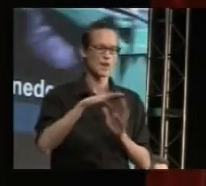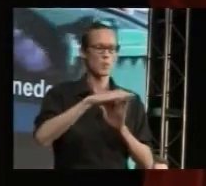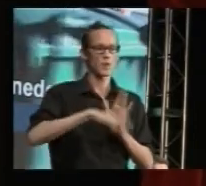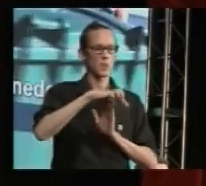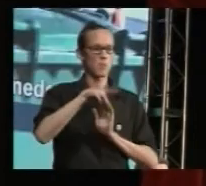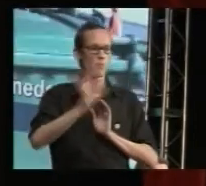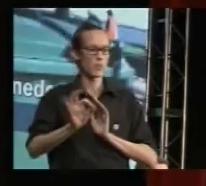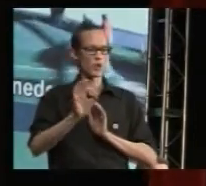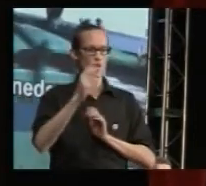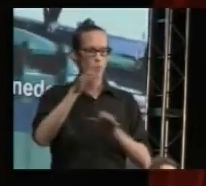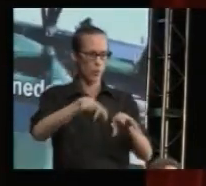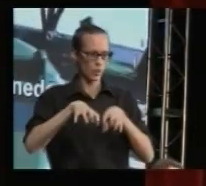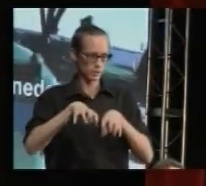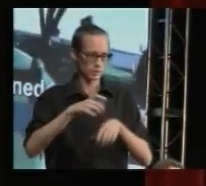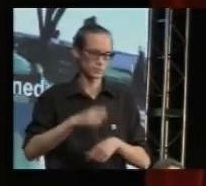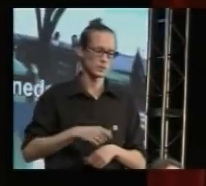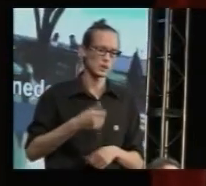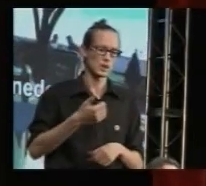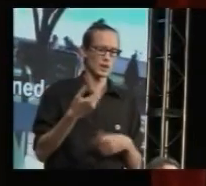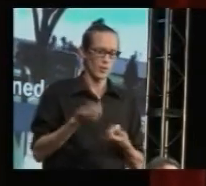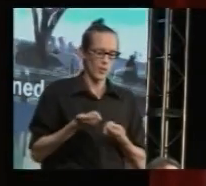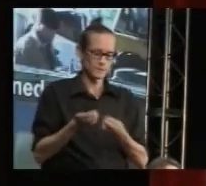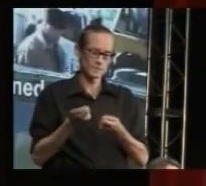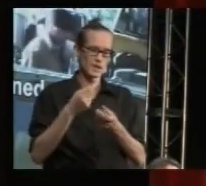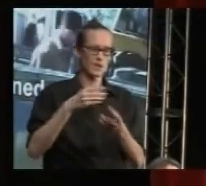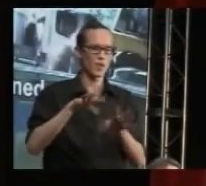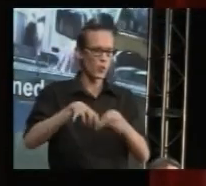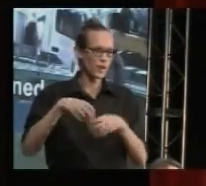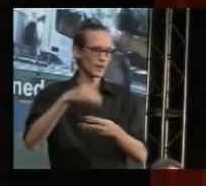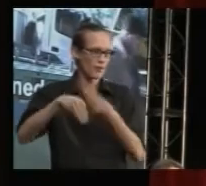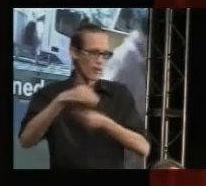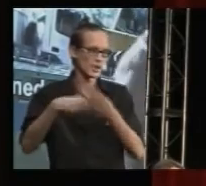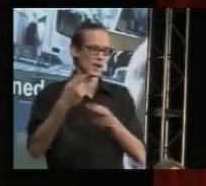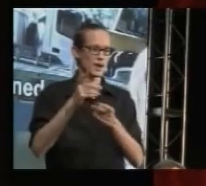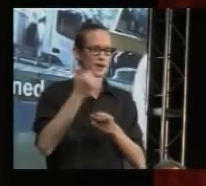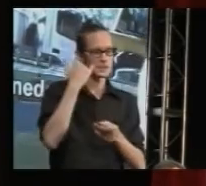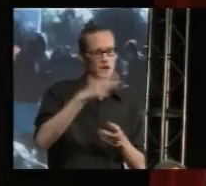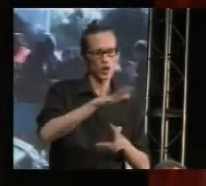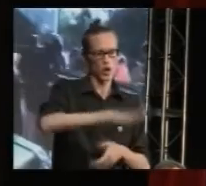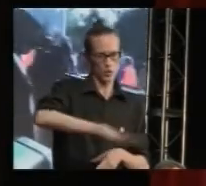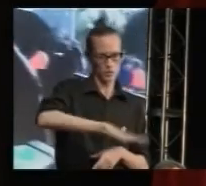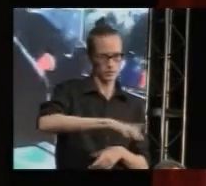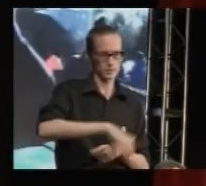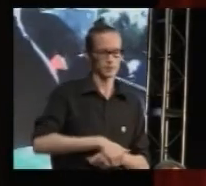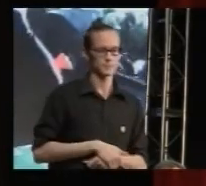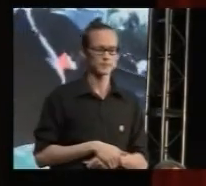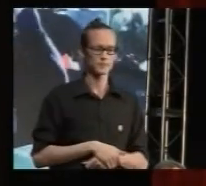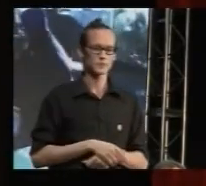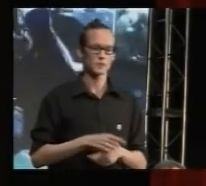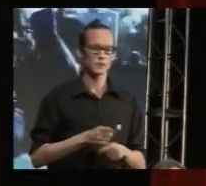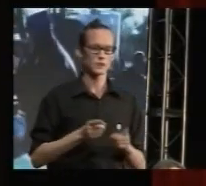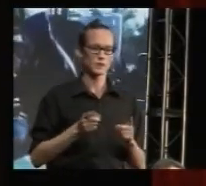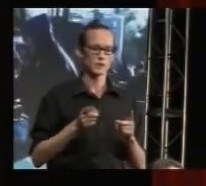promocionando las huertas comunitarias y familiares. Y me voy a detener en el parque industrial. Los paranaenses